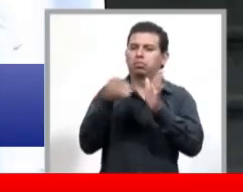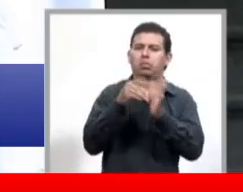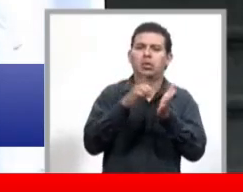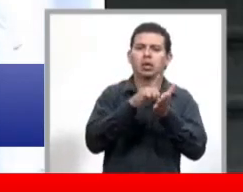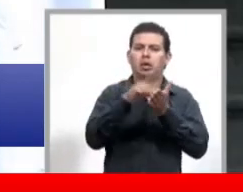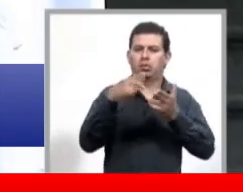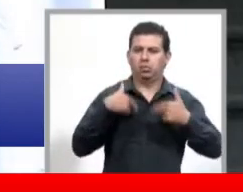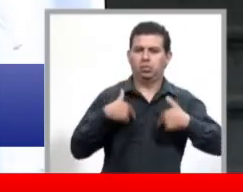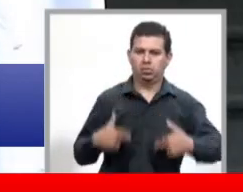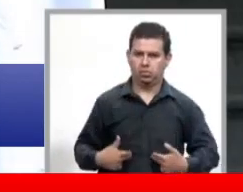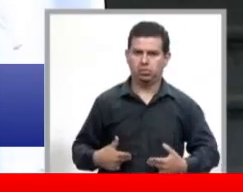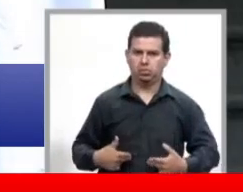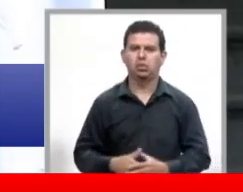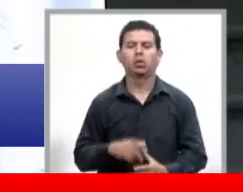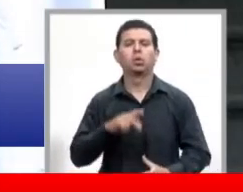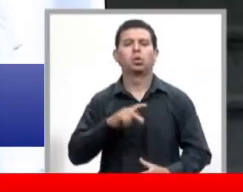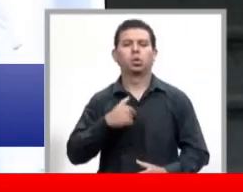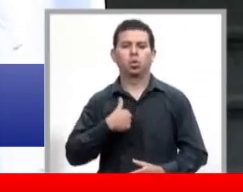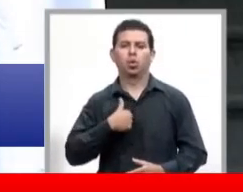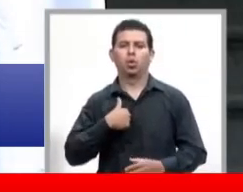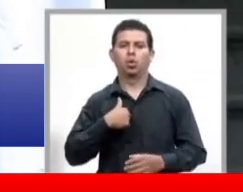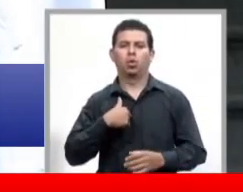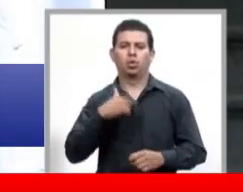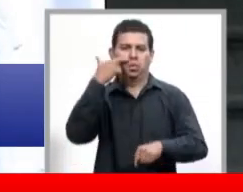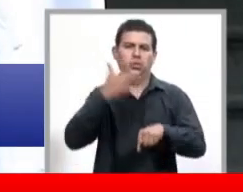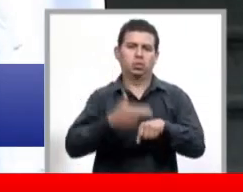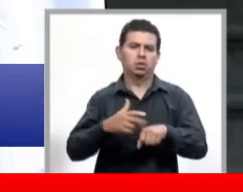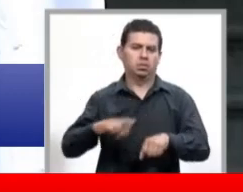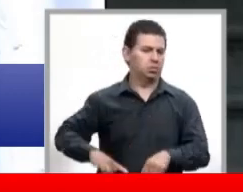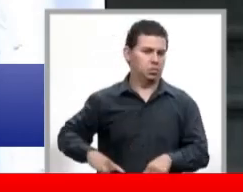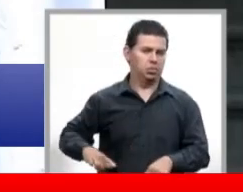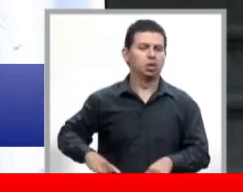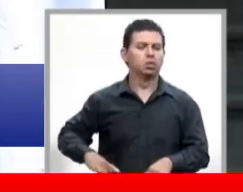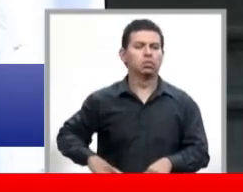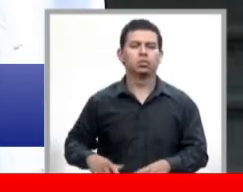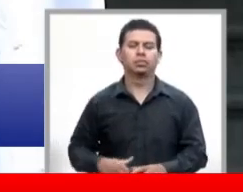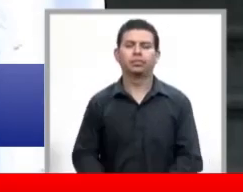Es mi obligación como gobernador